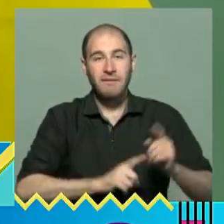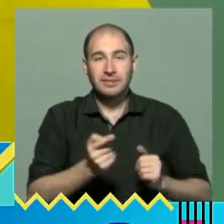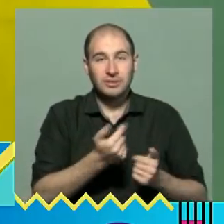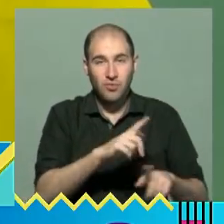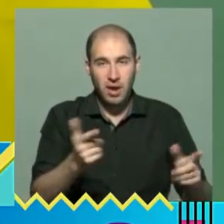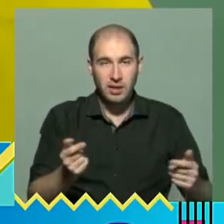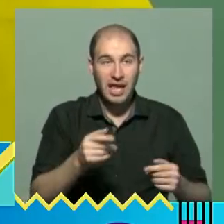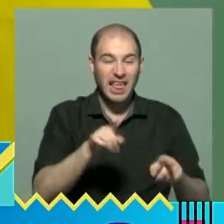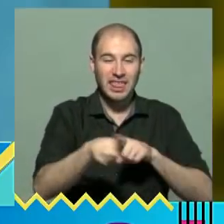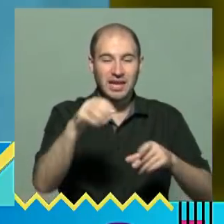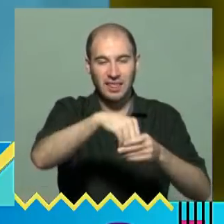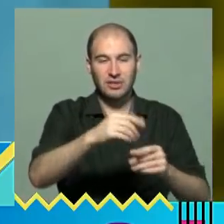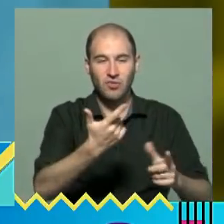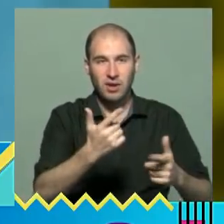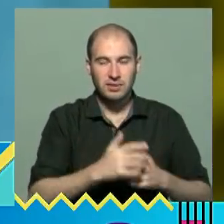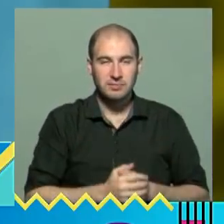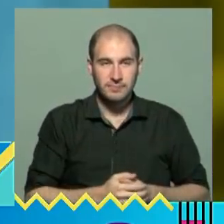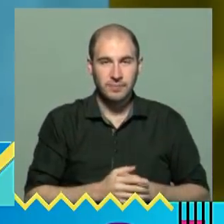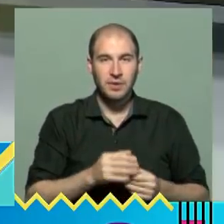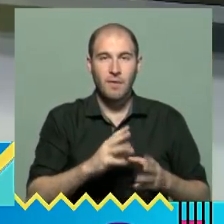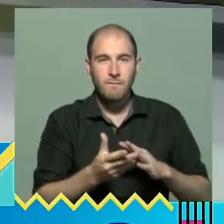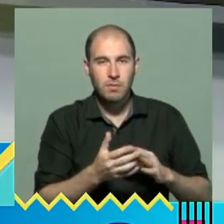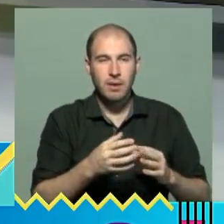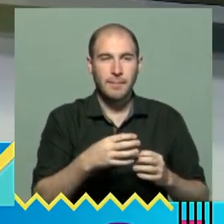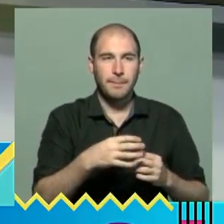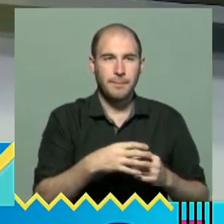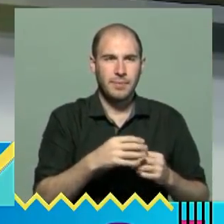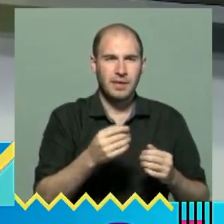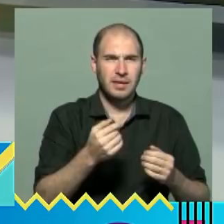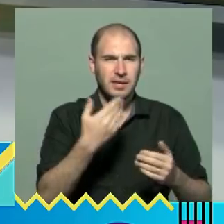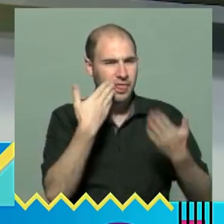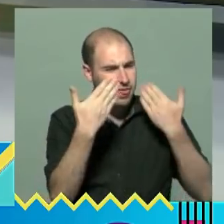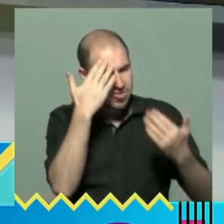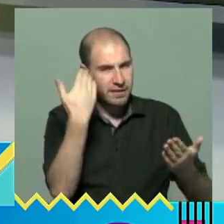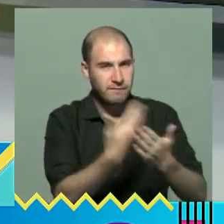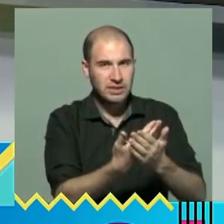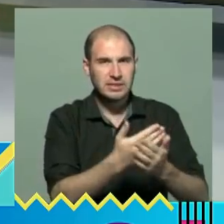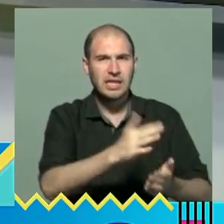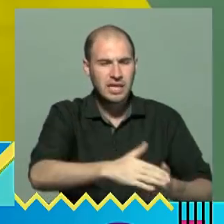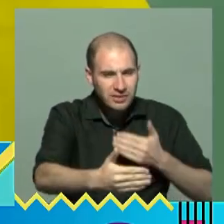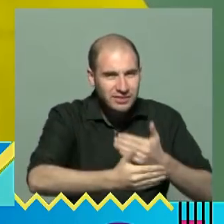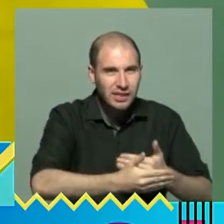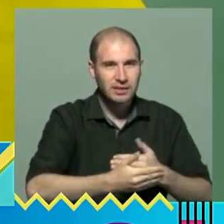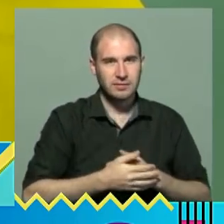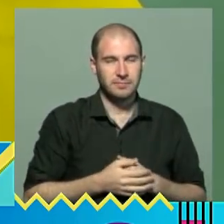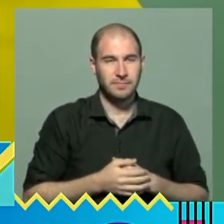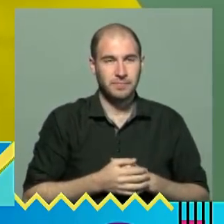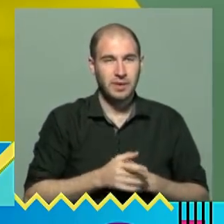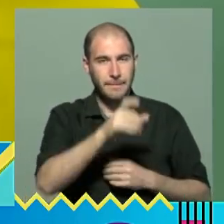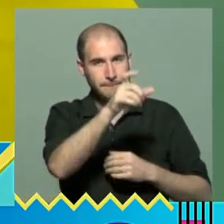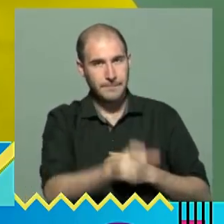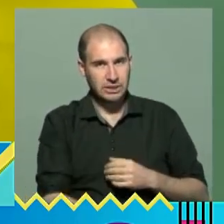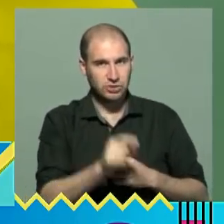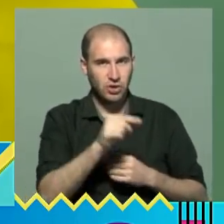encontrar en internet, el mejor método explicado, cara a cara, teniendo al niño cerca, una